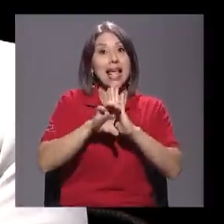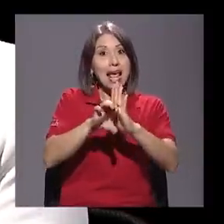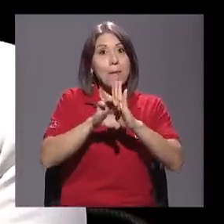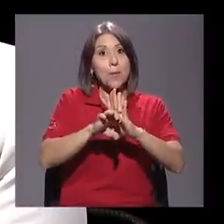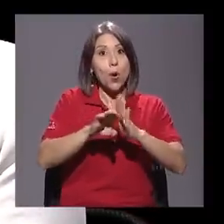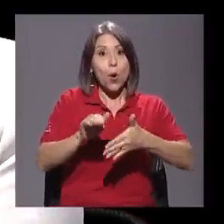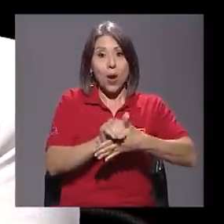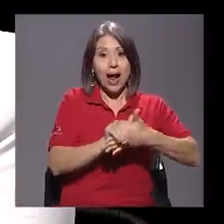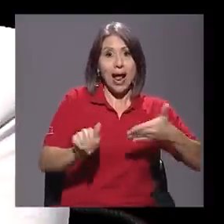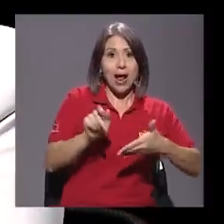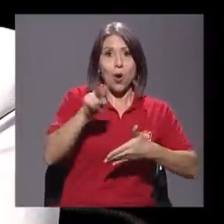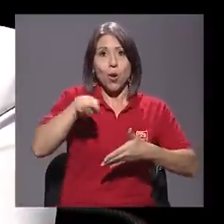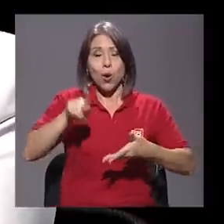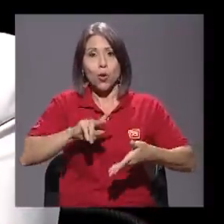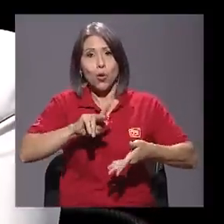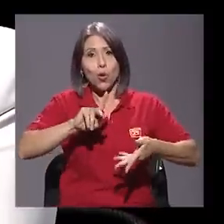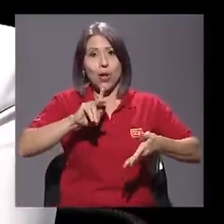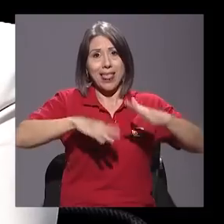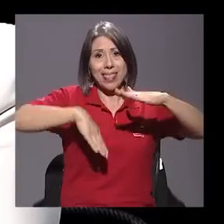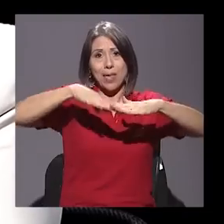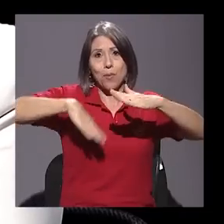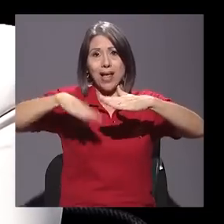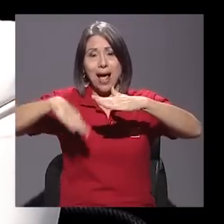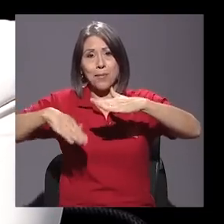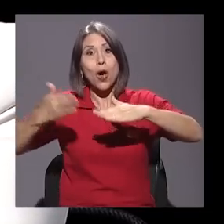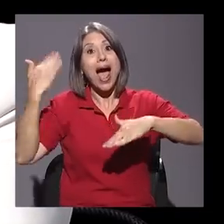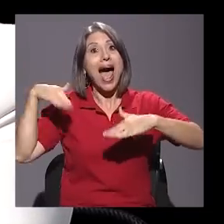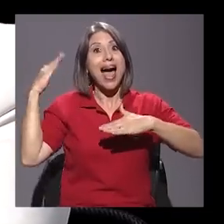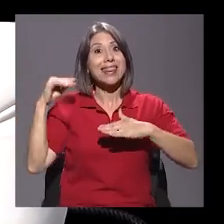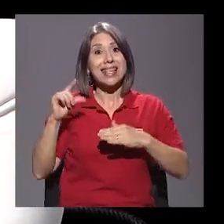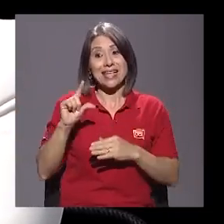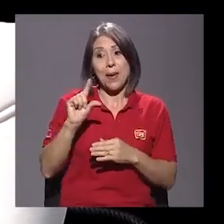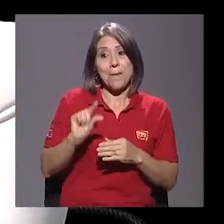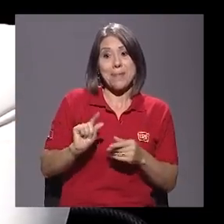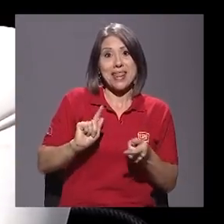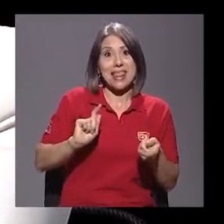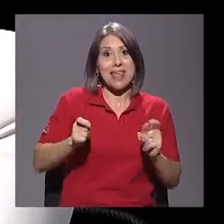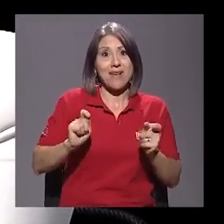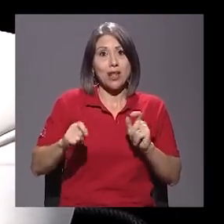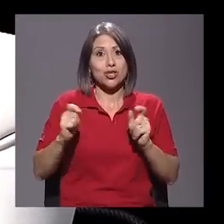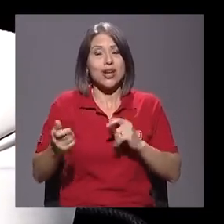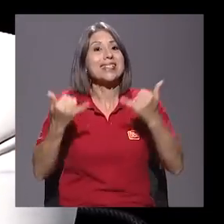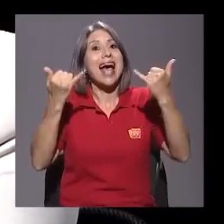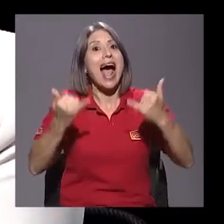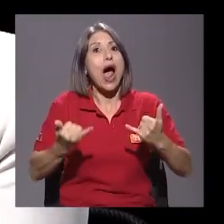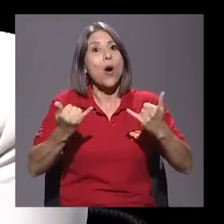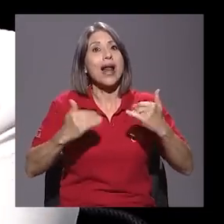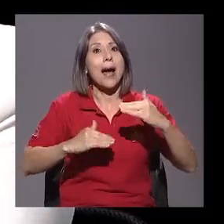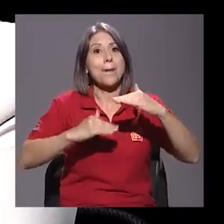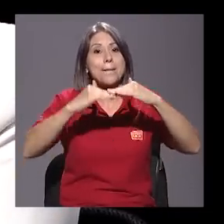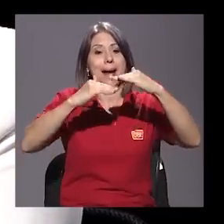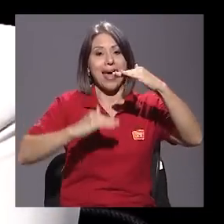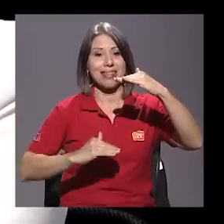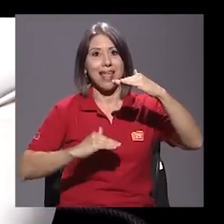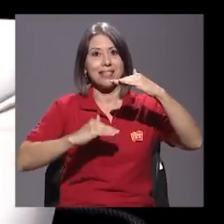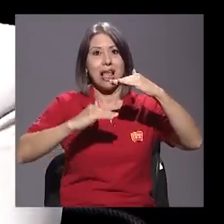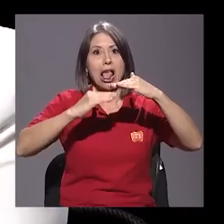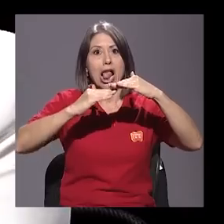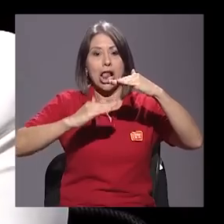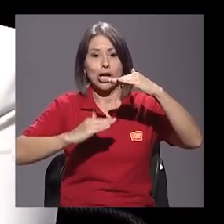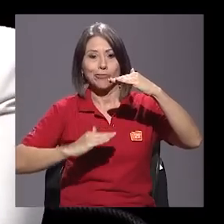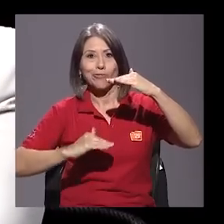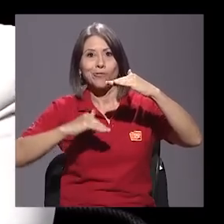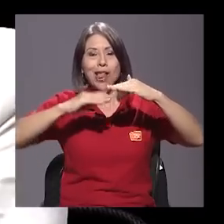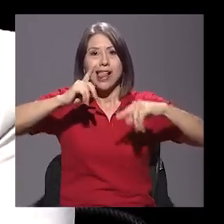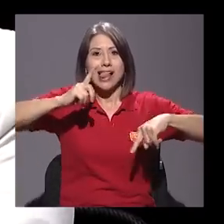que el tipo de cambio pasó de las mini devaluaciones a las bandas, que son bandas que cada vez se han ido ensanchando más hasta que al final rige ahí